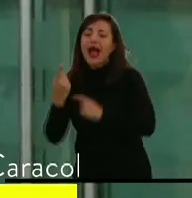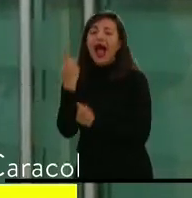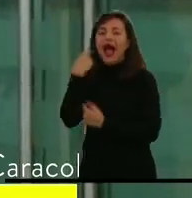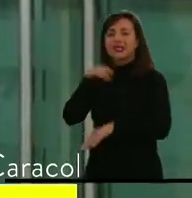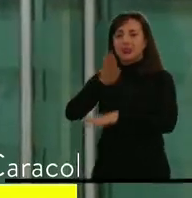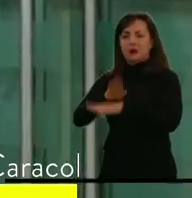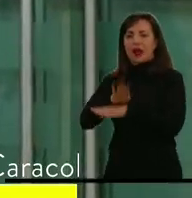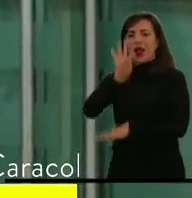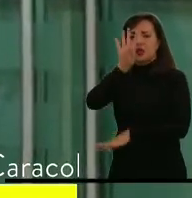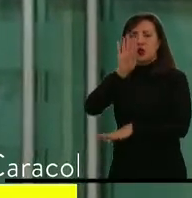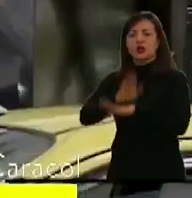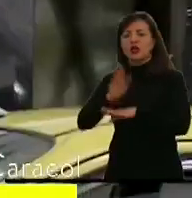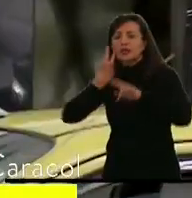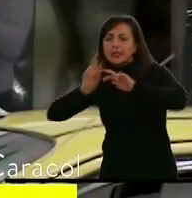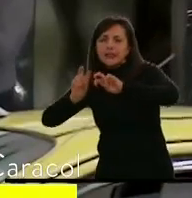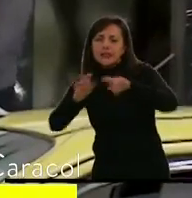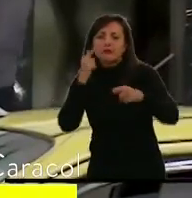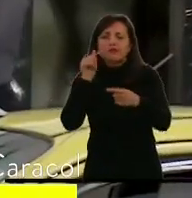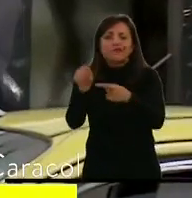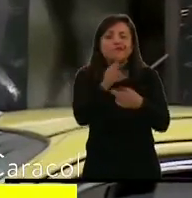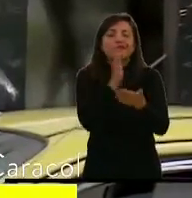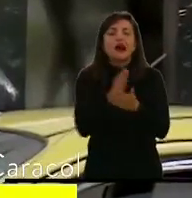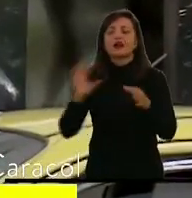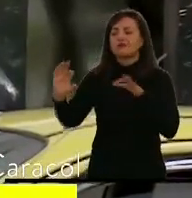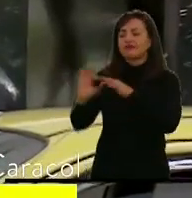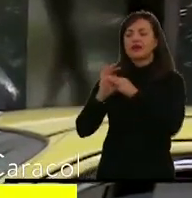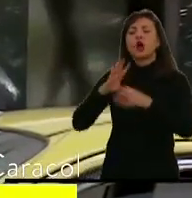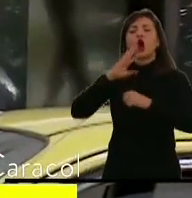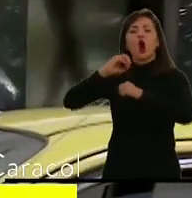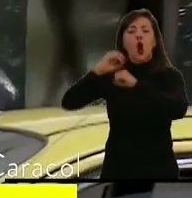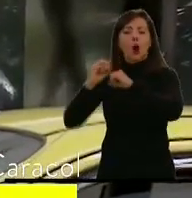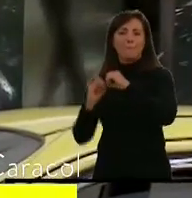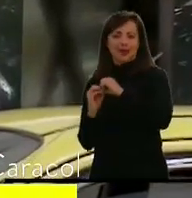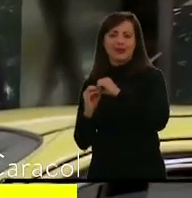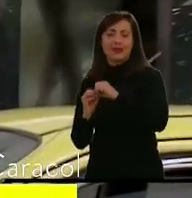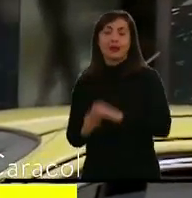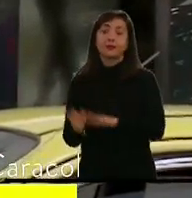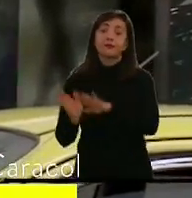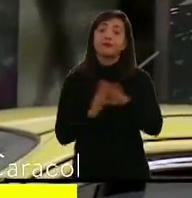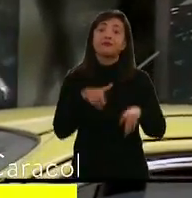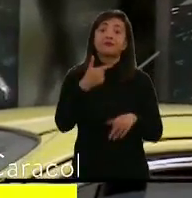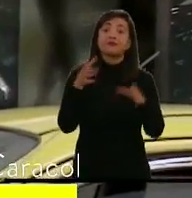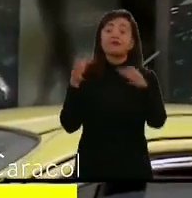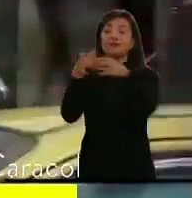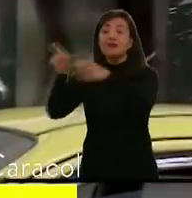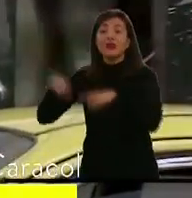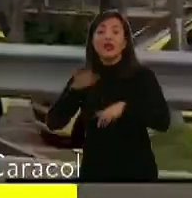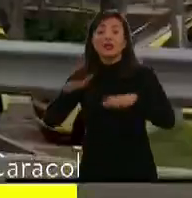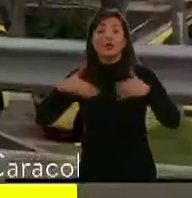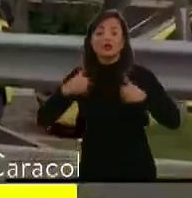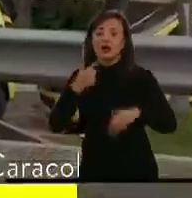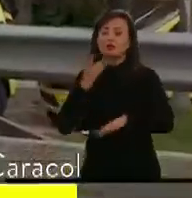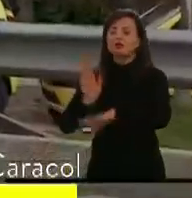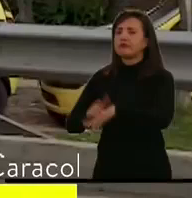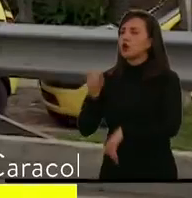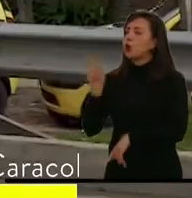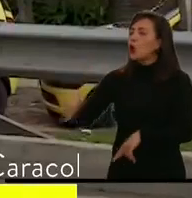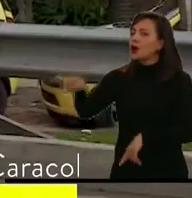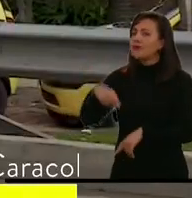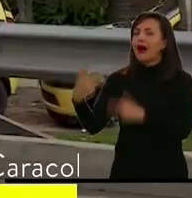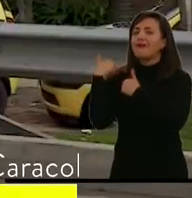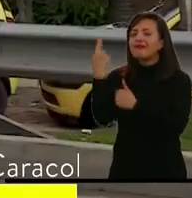4 de la tarde con nuestro aliado Compensar. Las asociaciones de la salud responsabilizaron del contagio a la falta de elementos